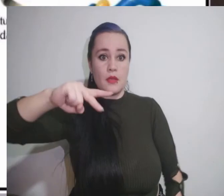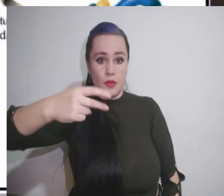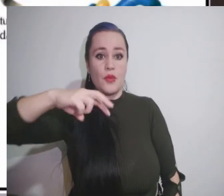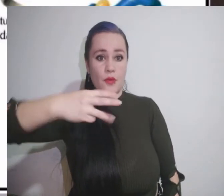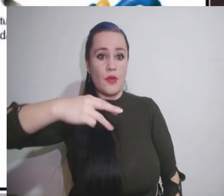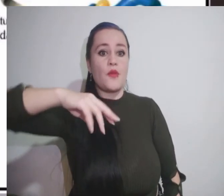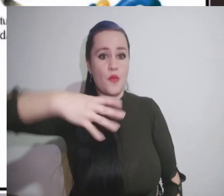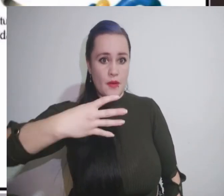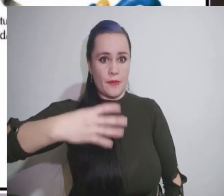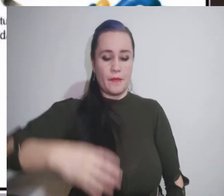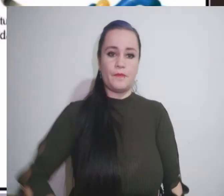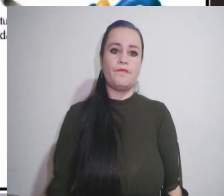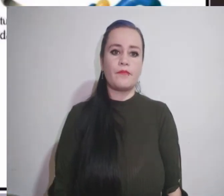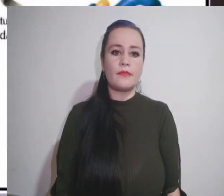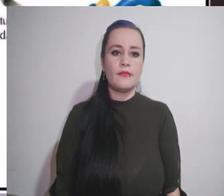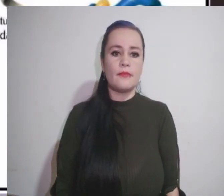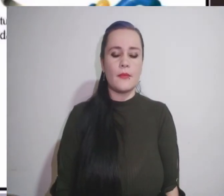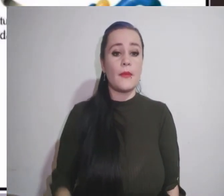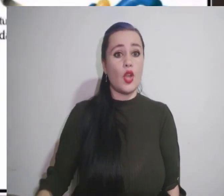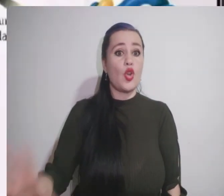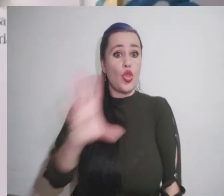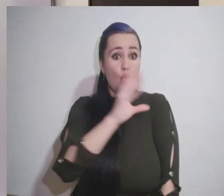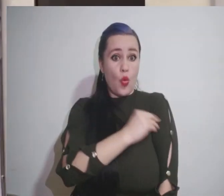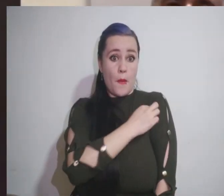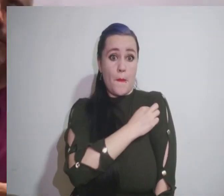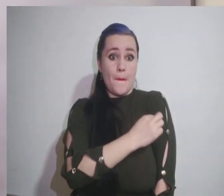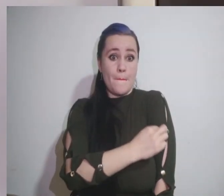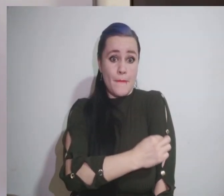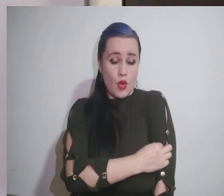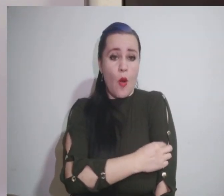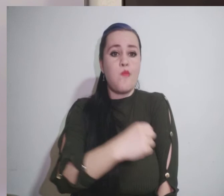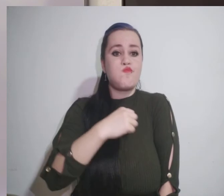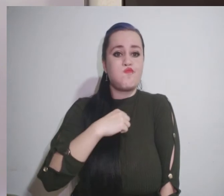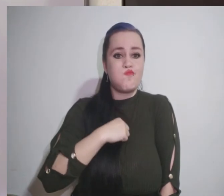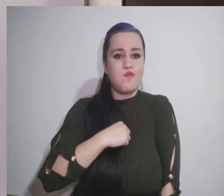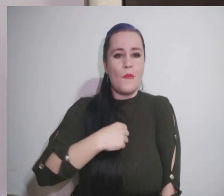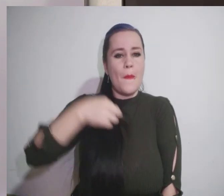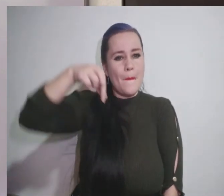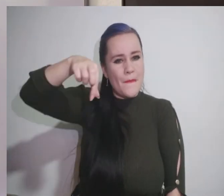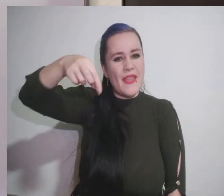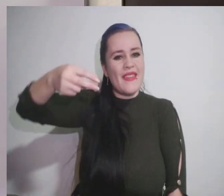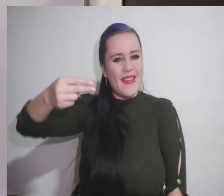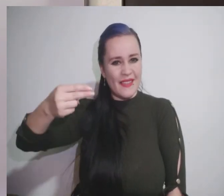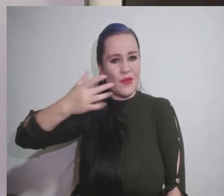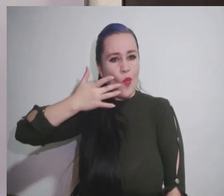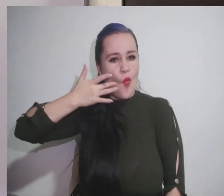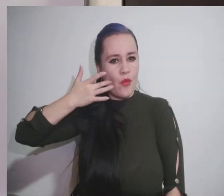primaria, secundaria, terciaria o cuaternaria, a las proteínas. Todas las proteínas